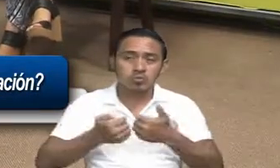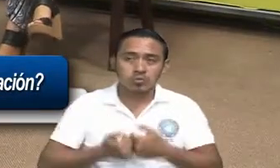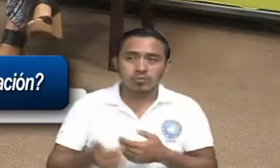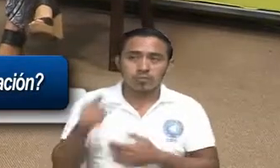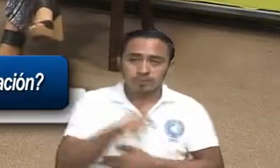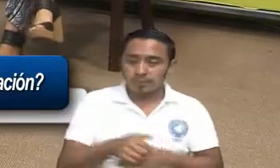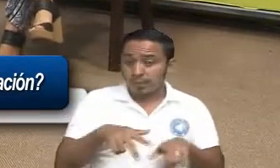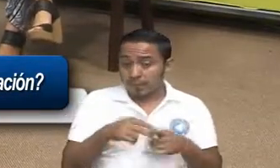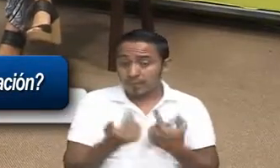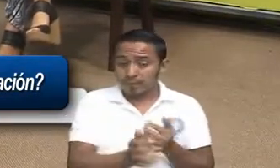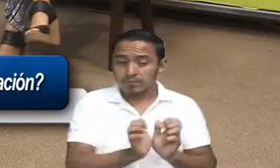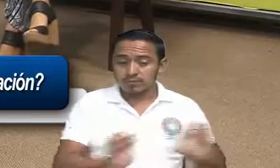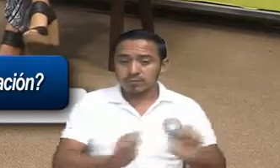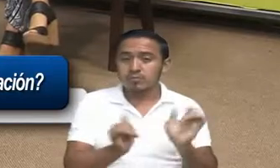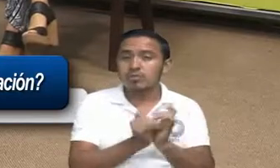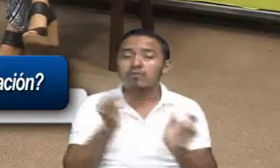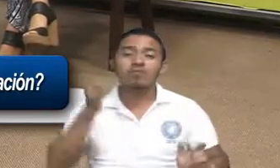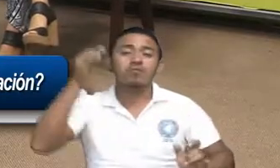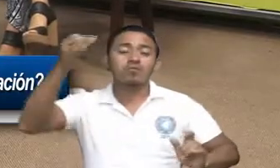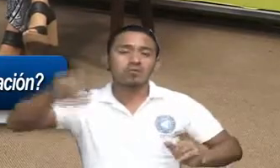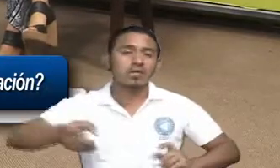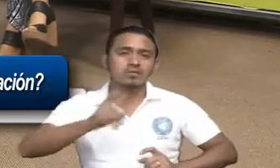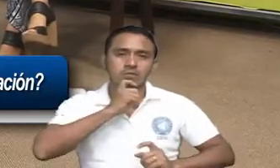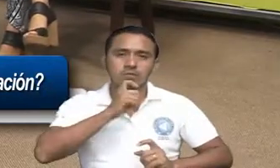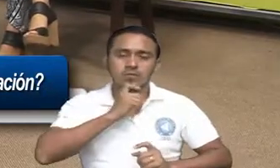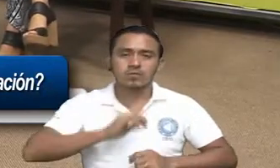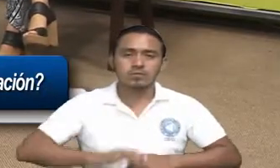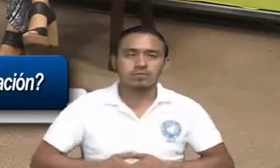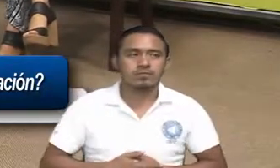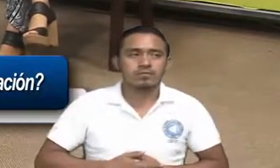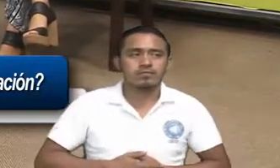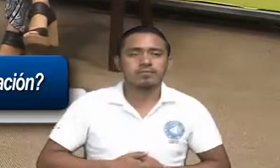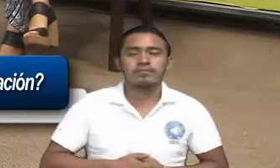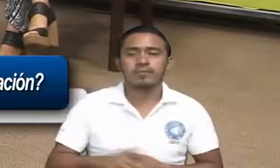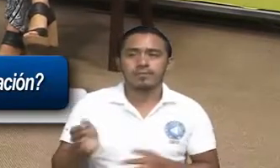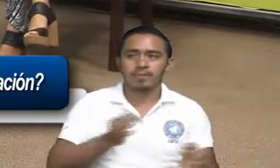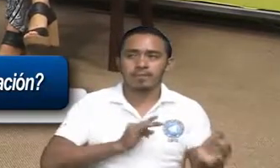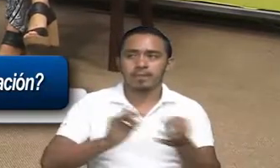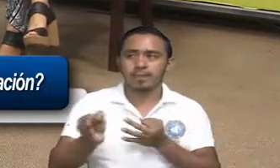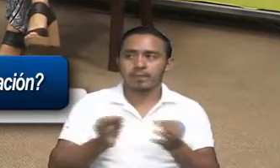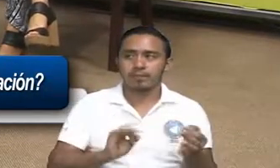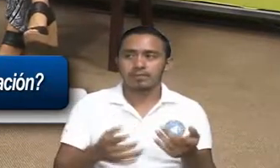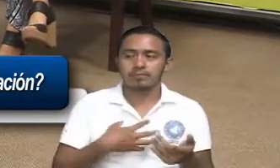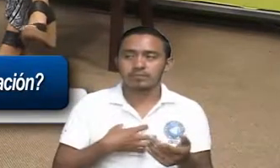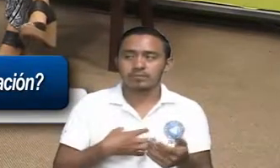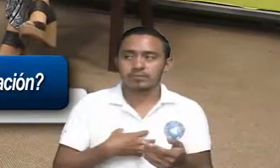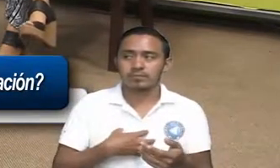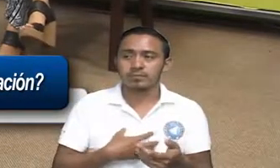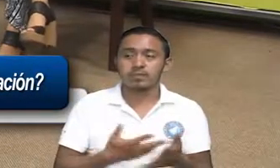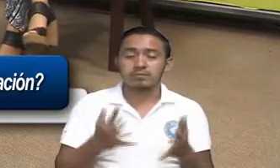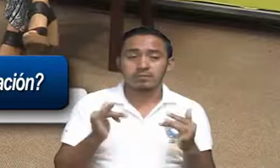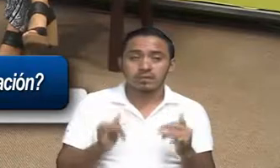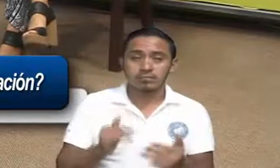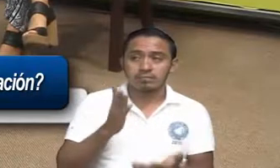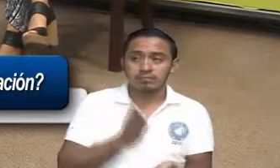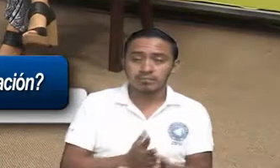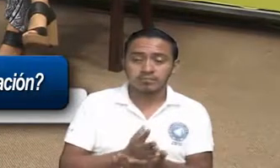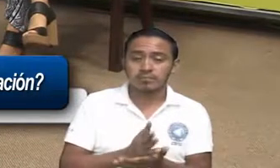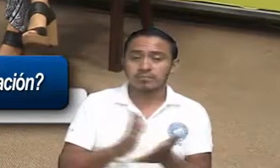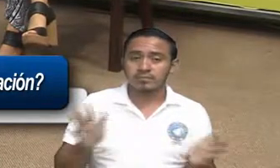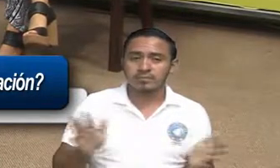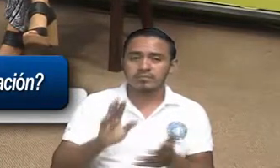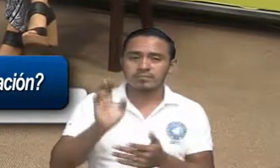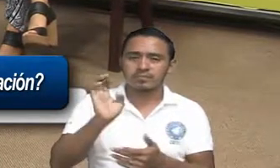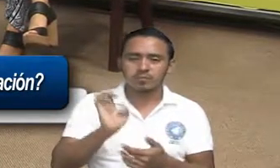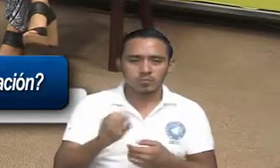Un niño que muestra a este chiquito que es celoso, celoso. Por eso te decía que no podemos caer al punto de que es algo ya enfermizo. O sea,